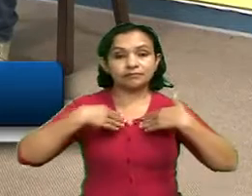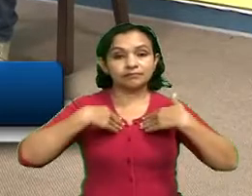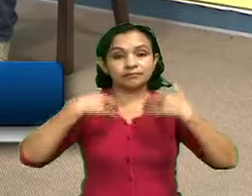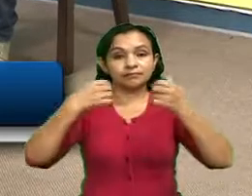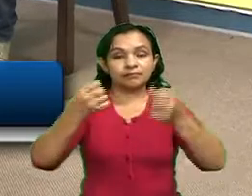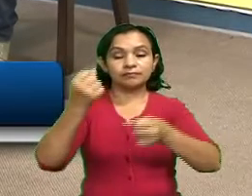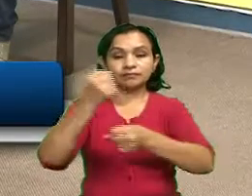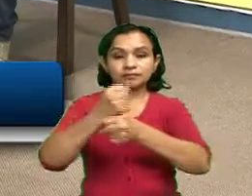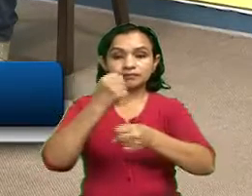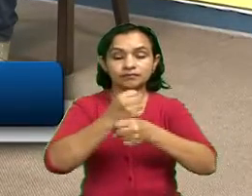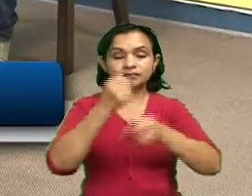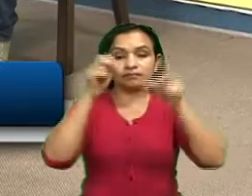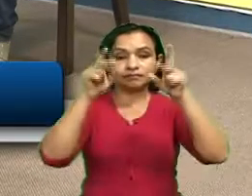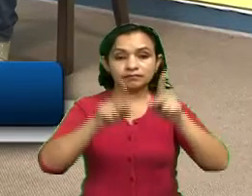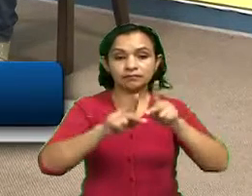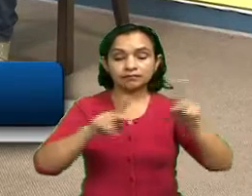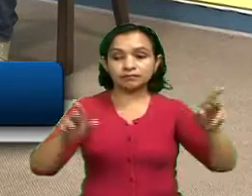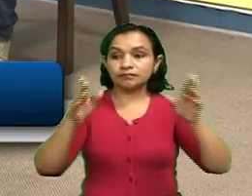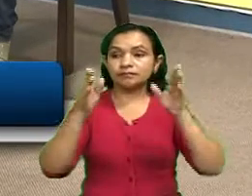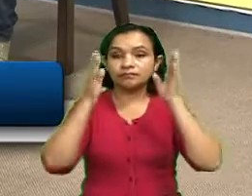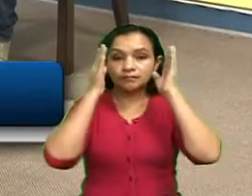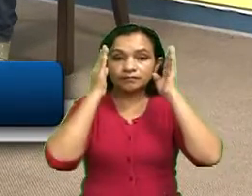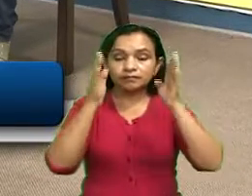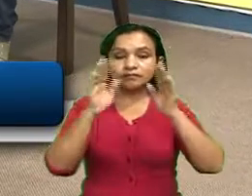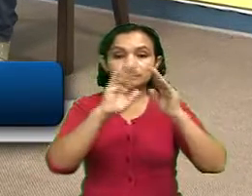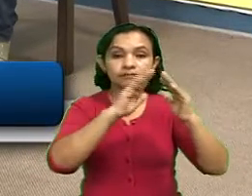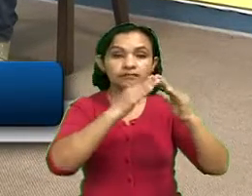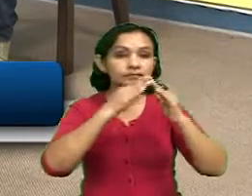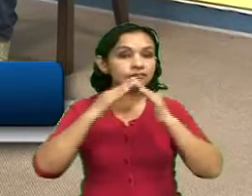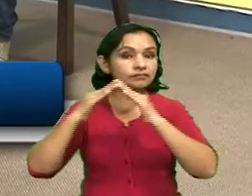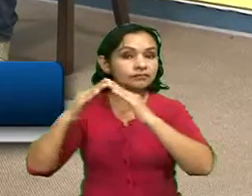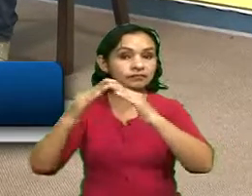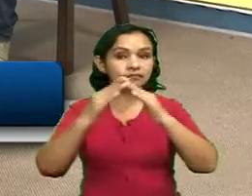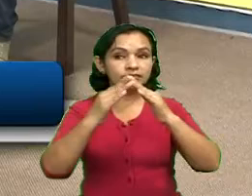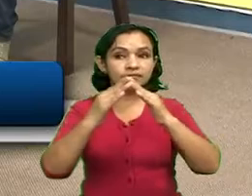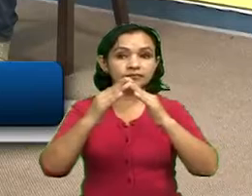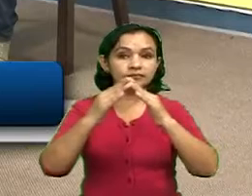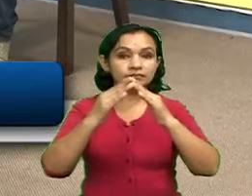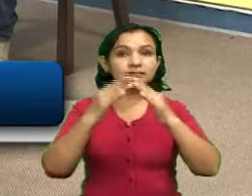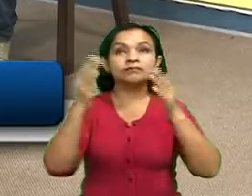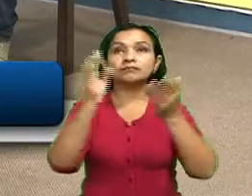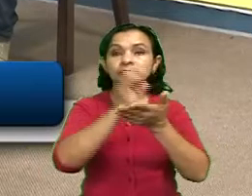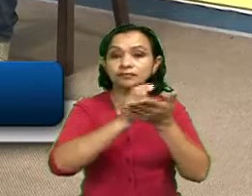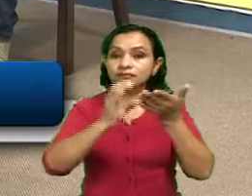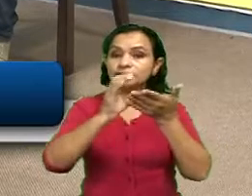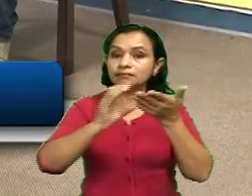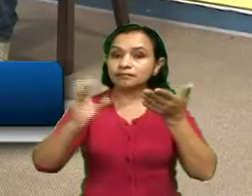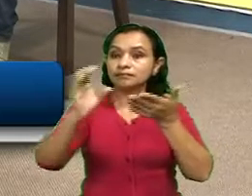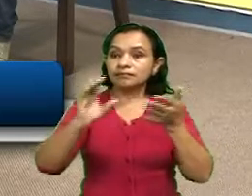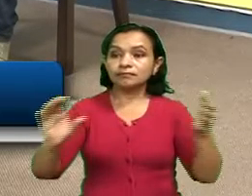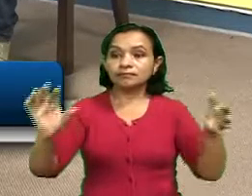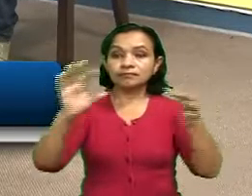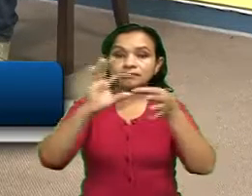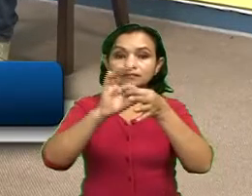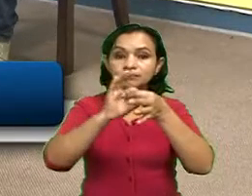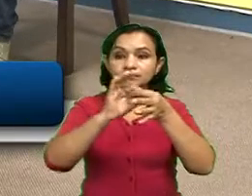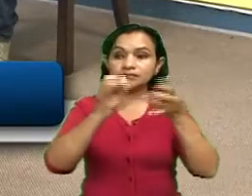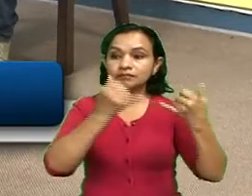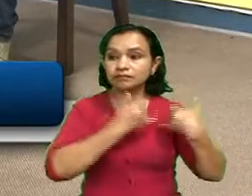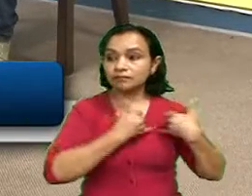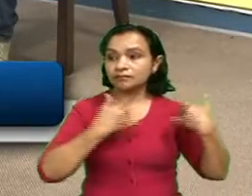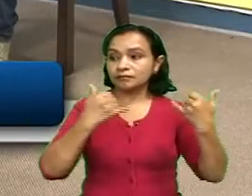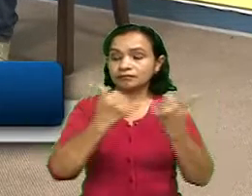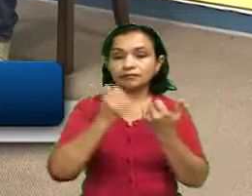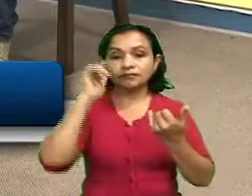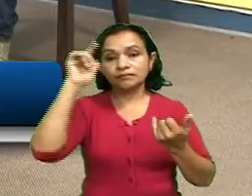estamos trabajando un plan de intervención, no solamente desde el barrio, sino también desde el colegio, ¿verdad? En conjunto con las instituciones de nuestro